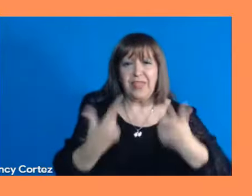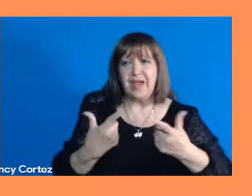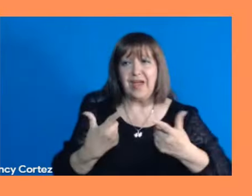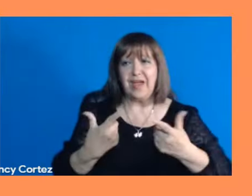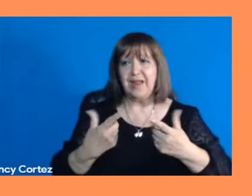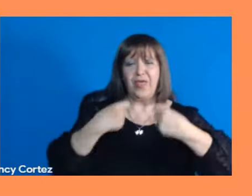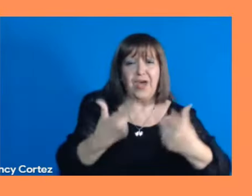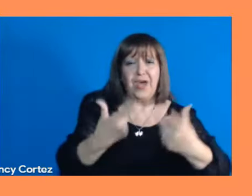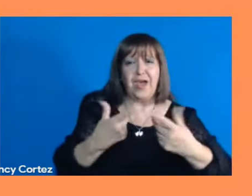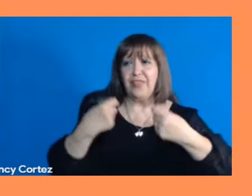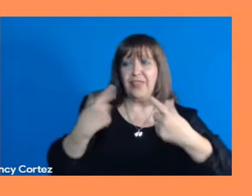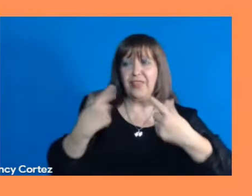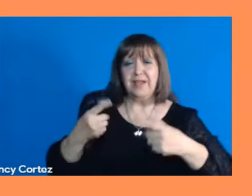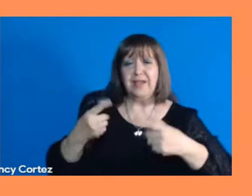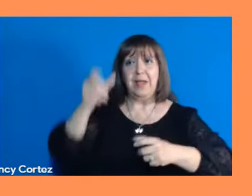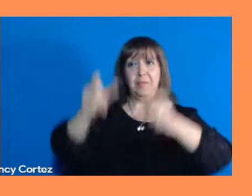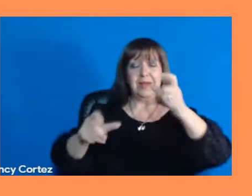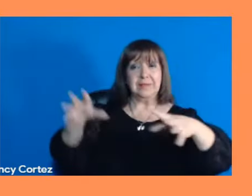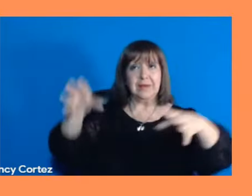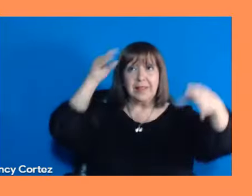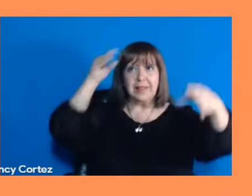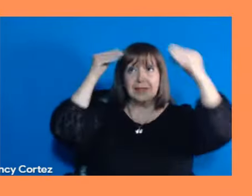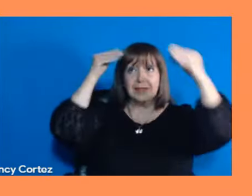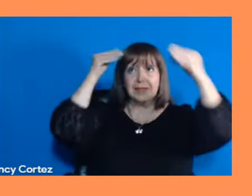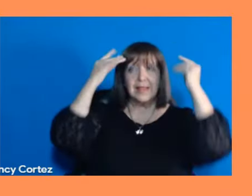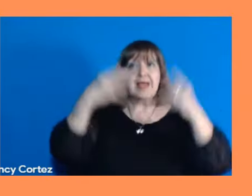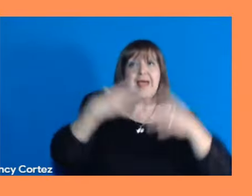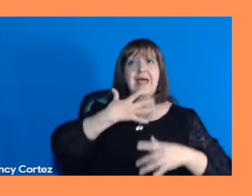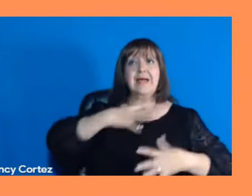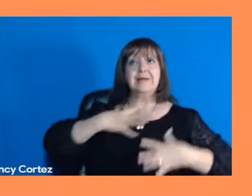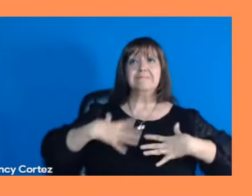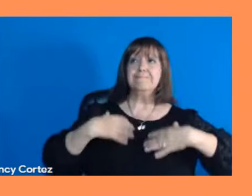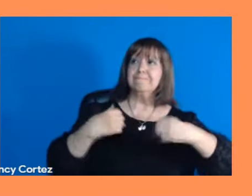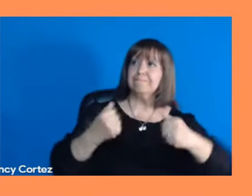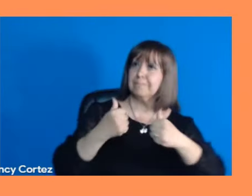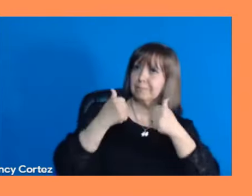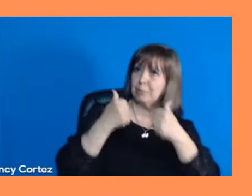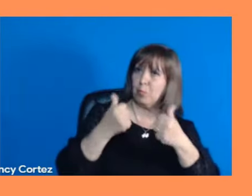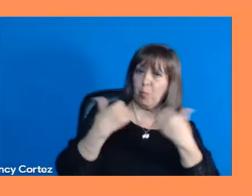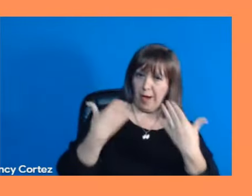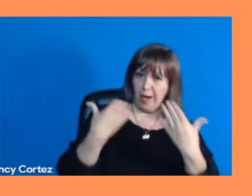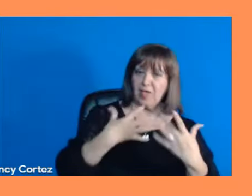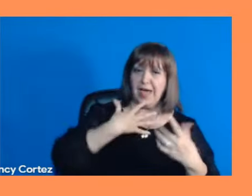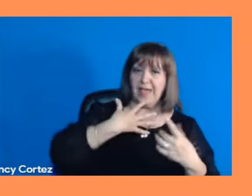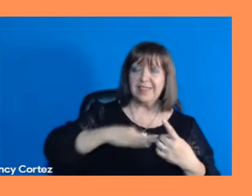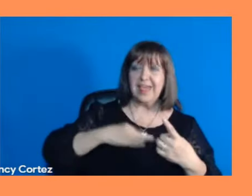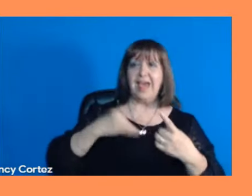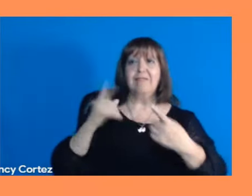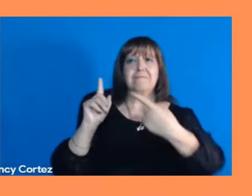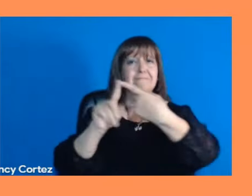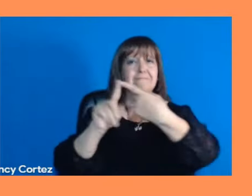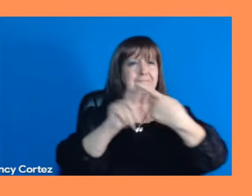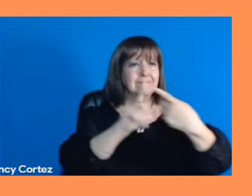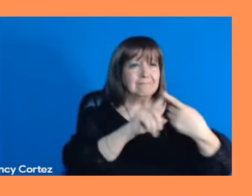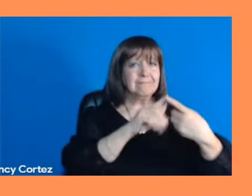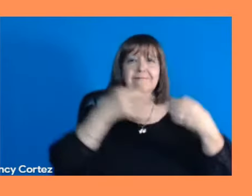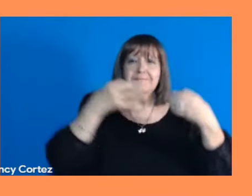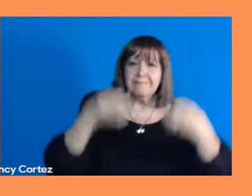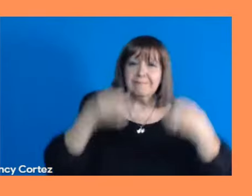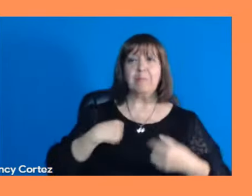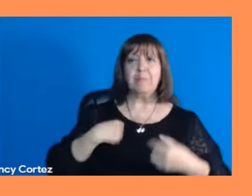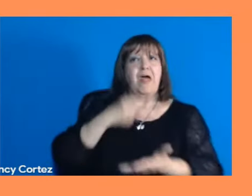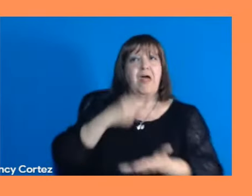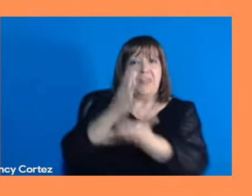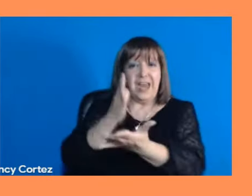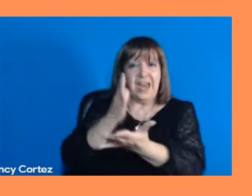salud, las relaciones, los vínculos y derechos. Es una